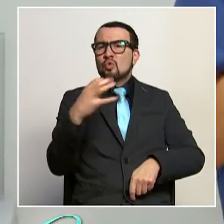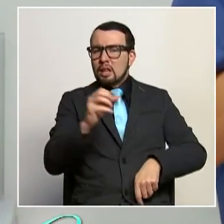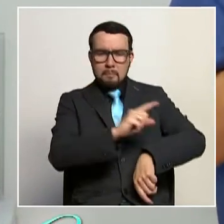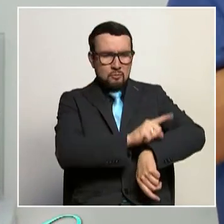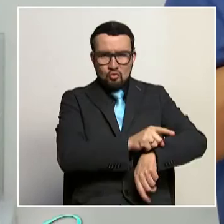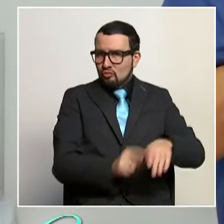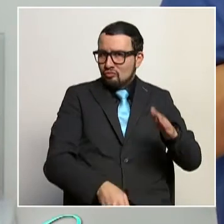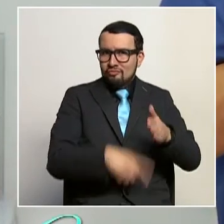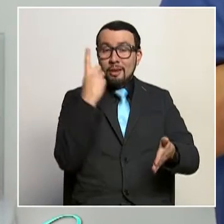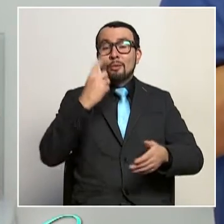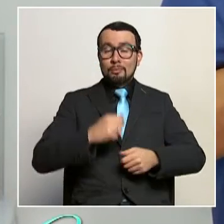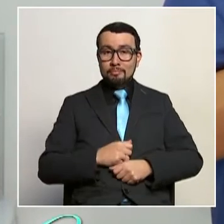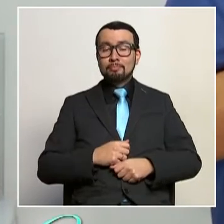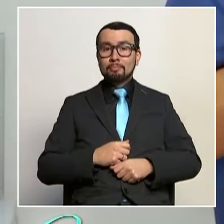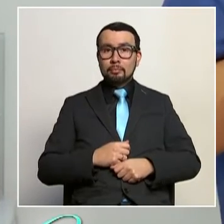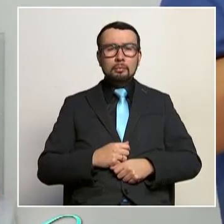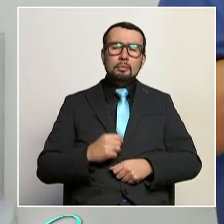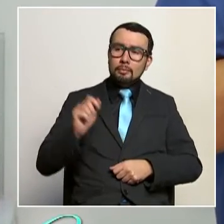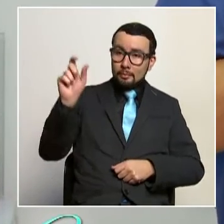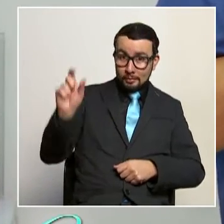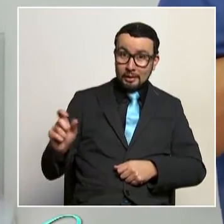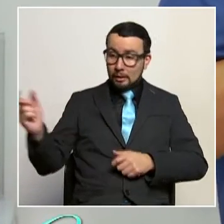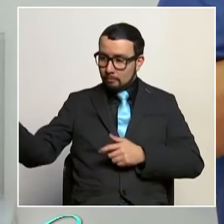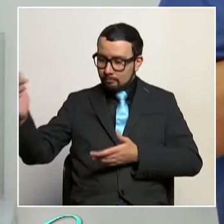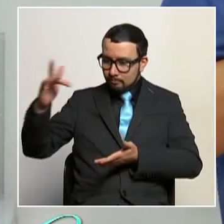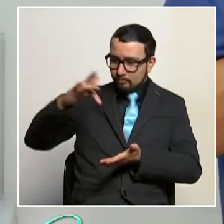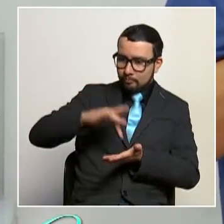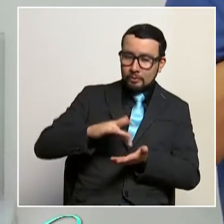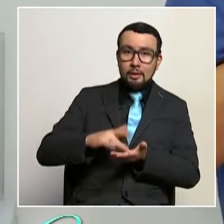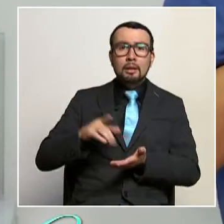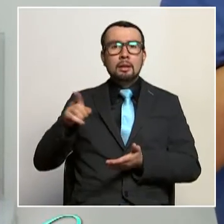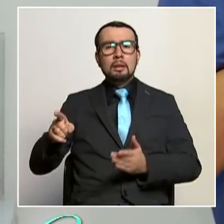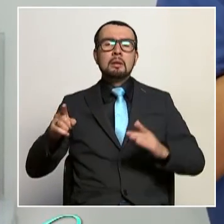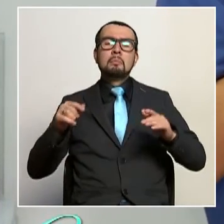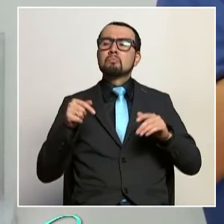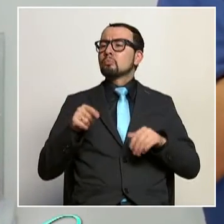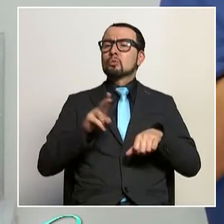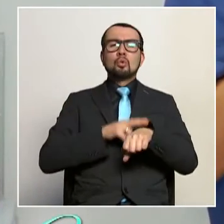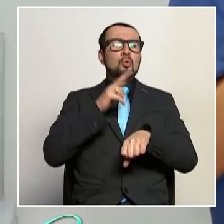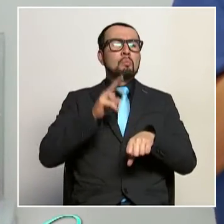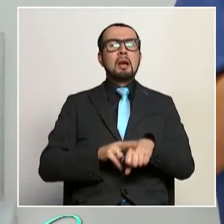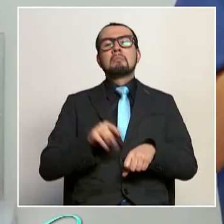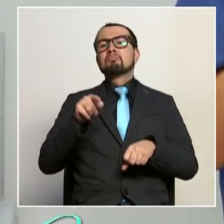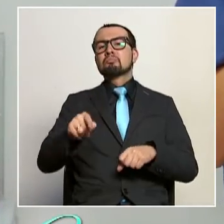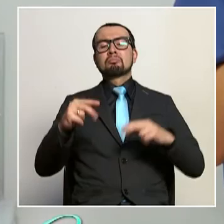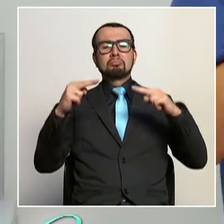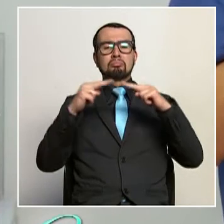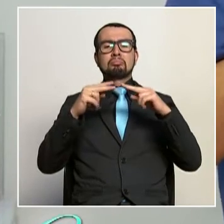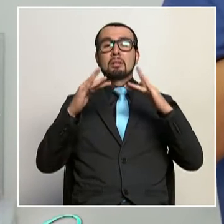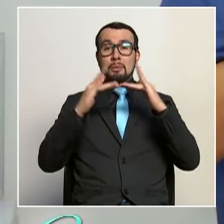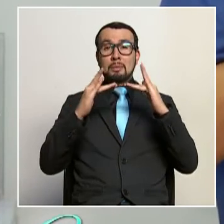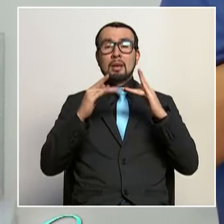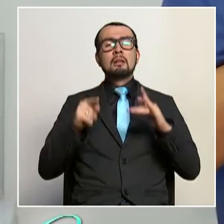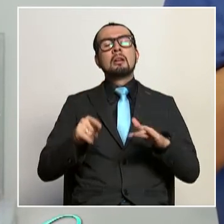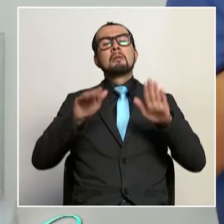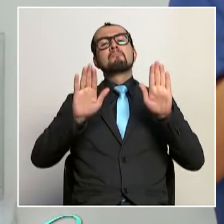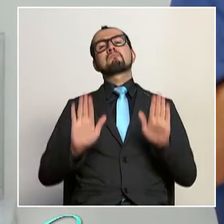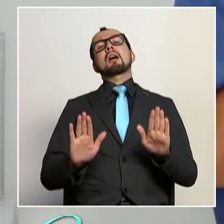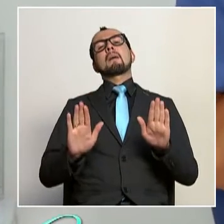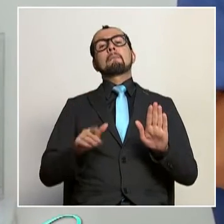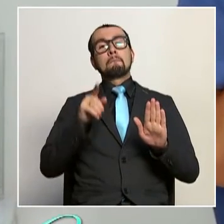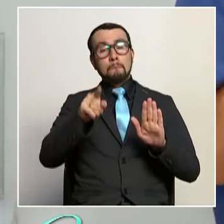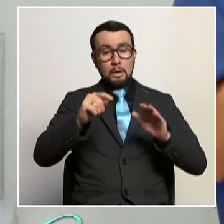Hacemos entonces, la paciente pasa a su camilla, se pone en su posición ginecológica, colocamos el